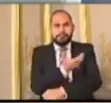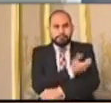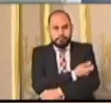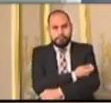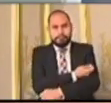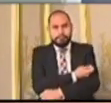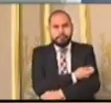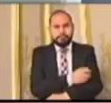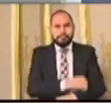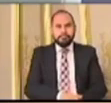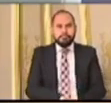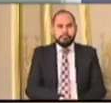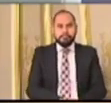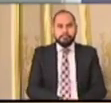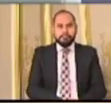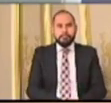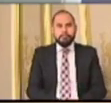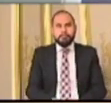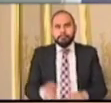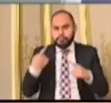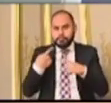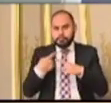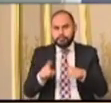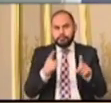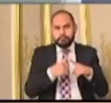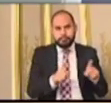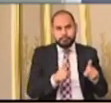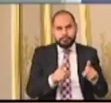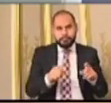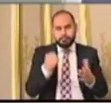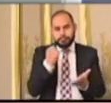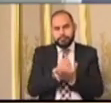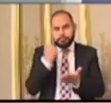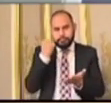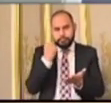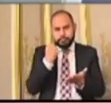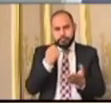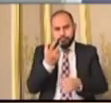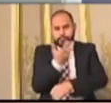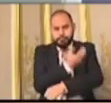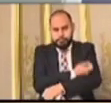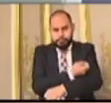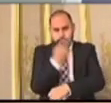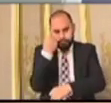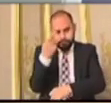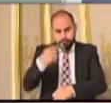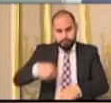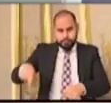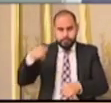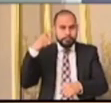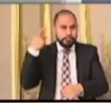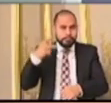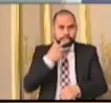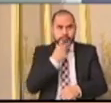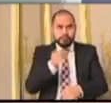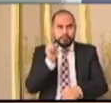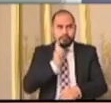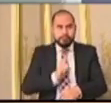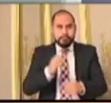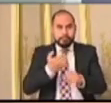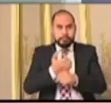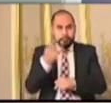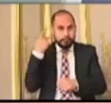de múltiples biológicos para poblanas y poblanos el estado de puebla nunca